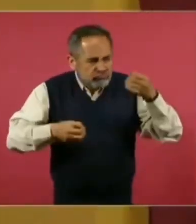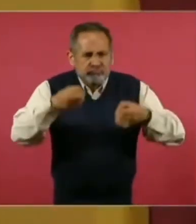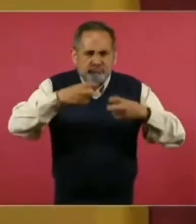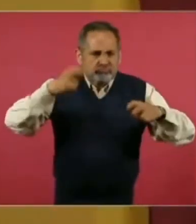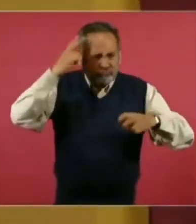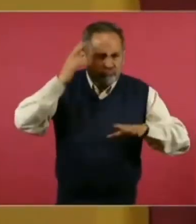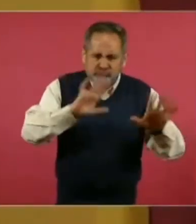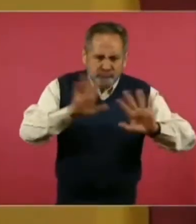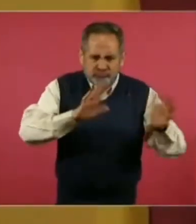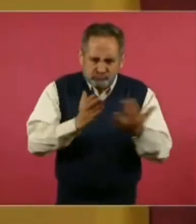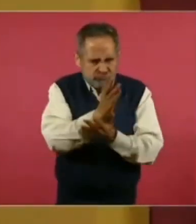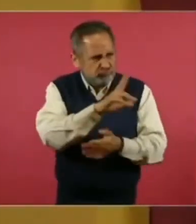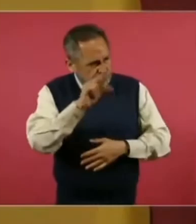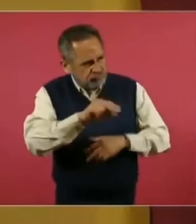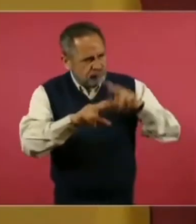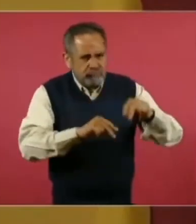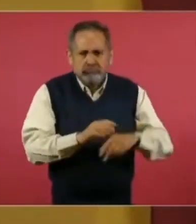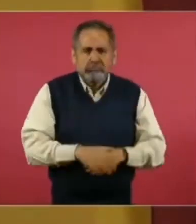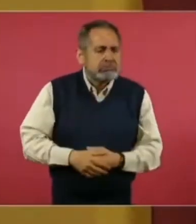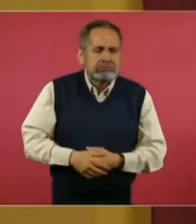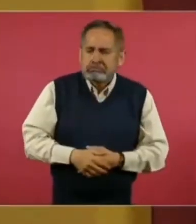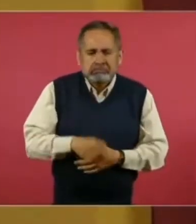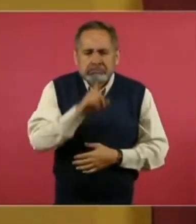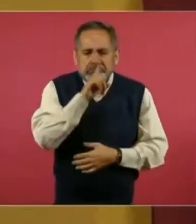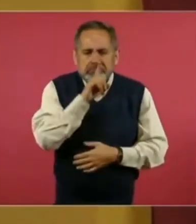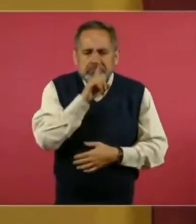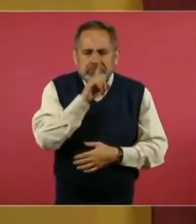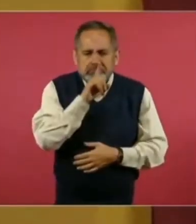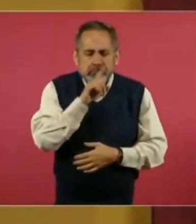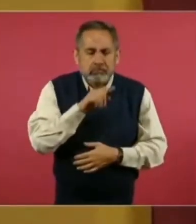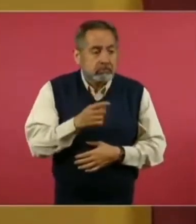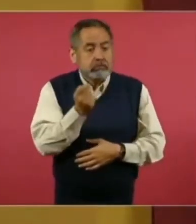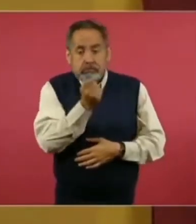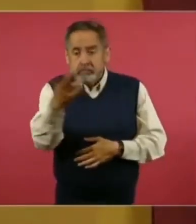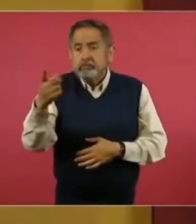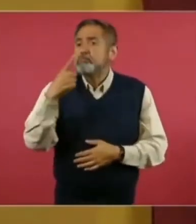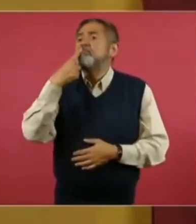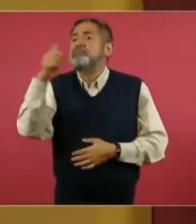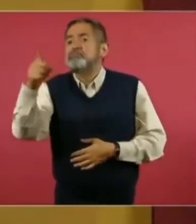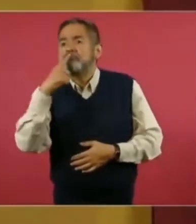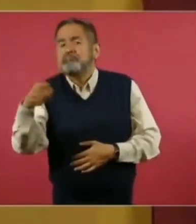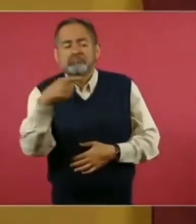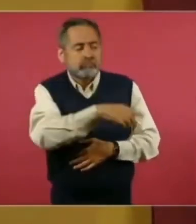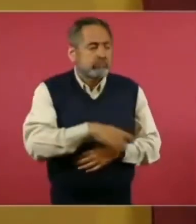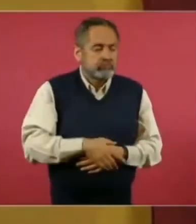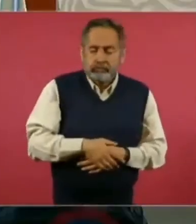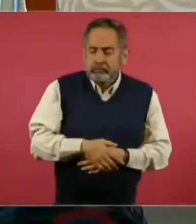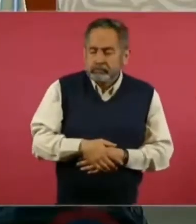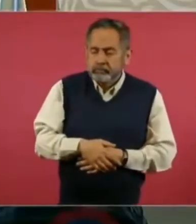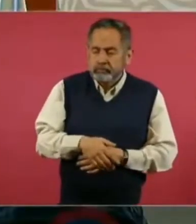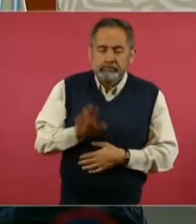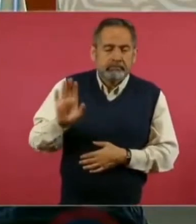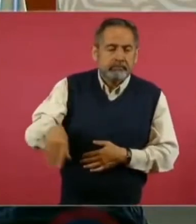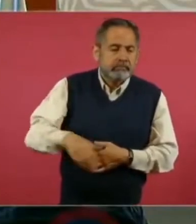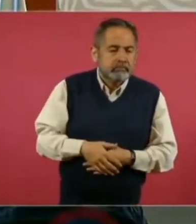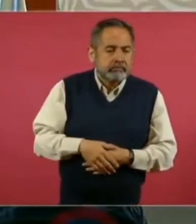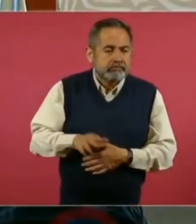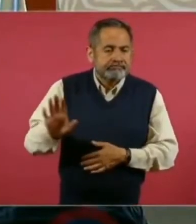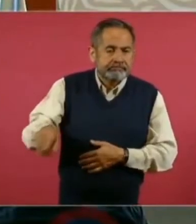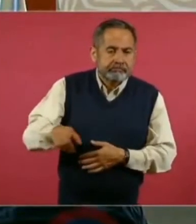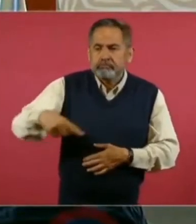ministros intervinieron? Y claro que habían amparos y controversias